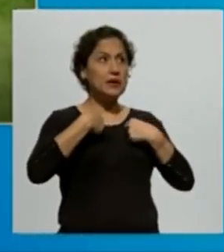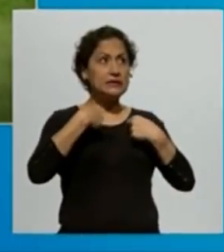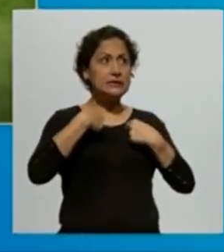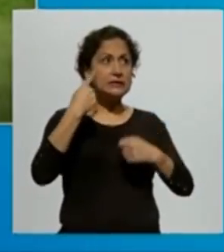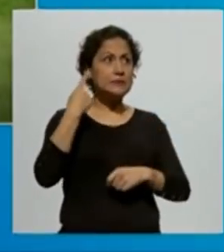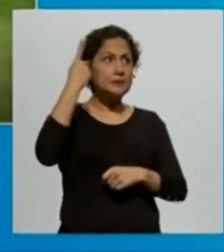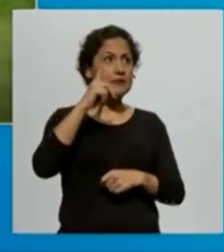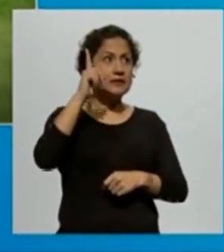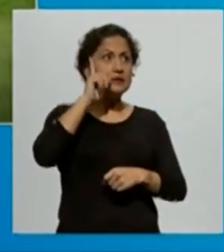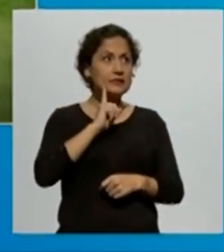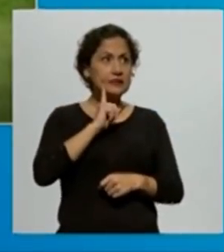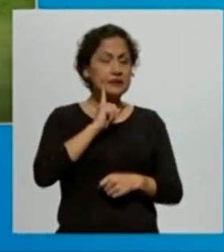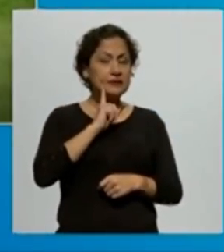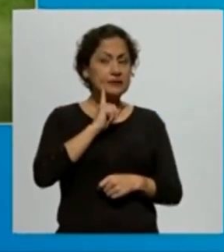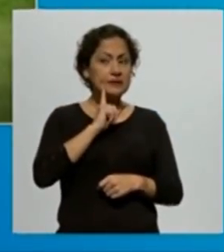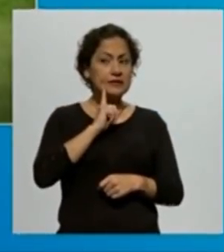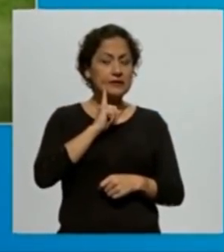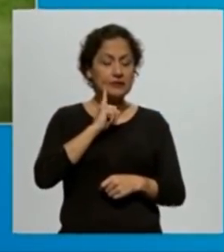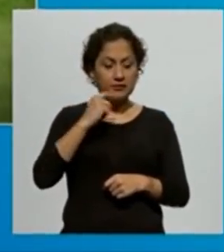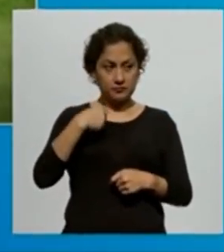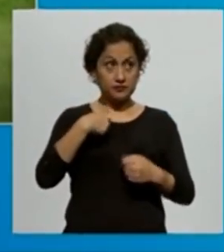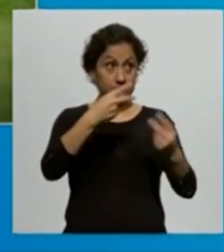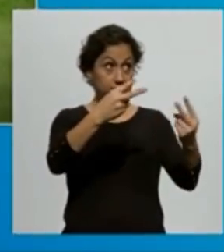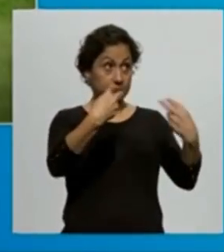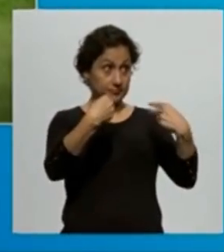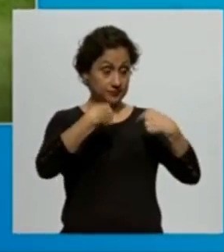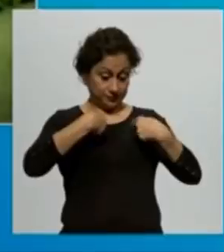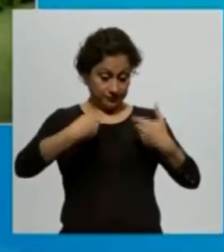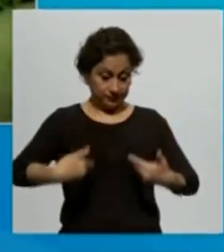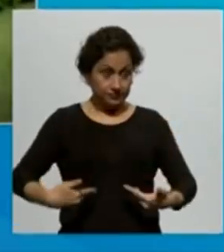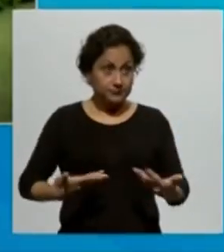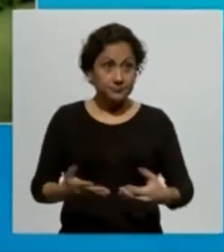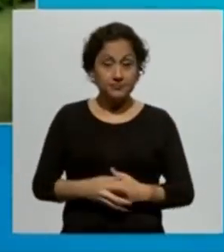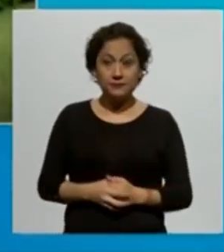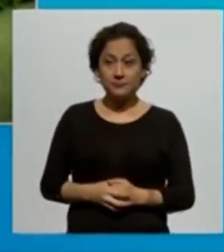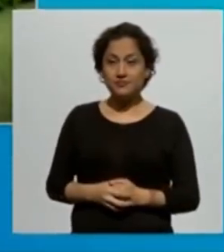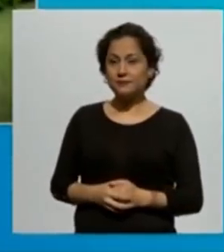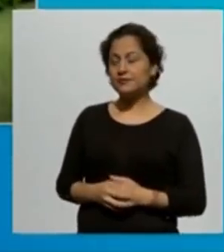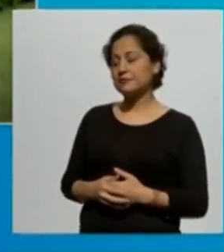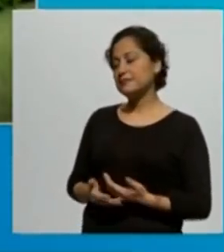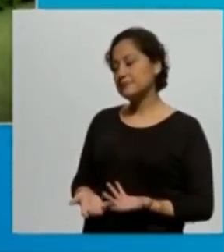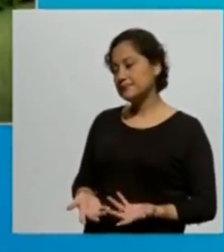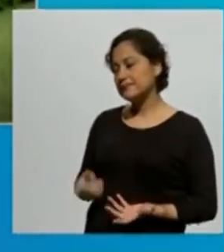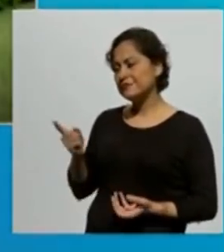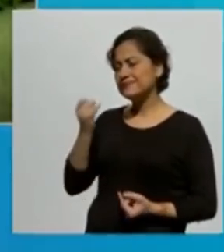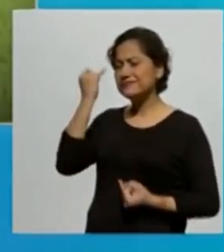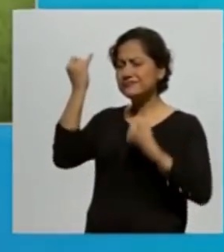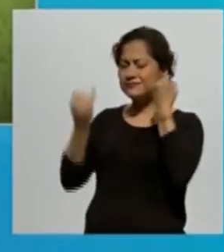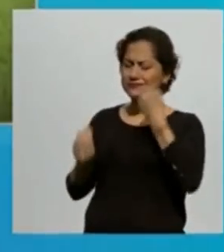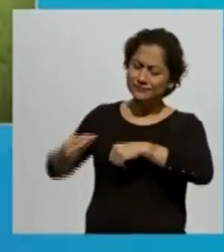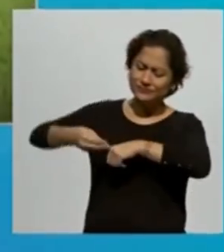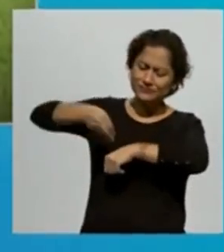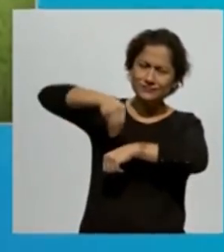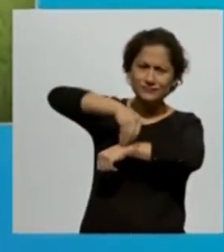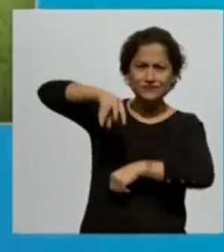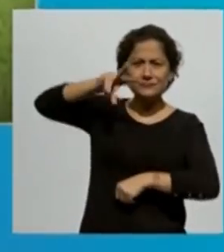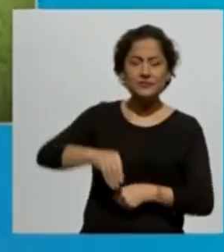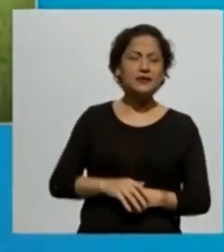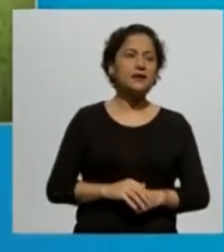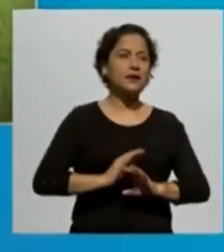¿Por qué? Ya llegué. Porque estoy acá. ¡Alterio! ¡No lees texto! ¡No inventes! Está bien,